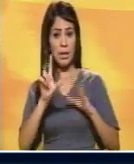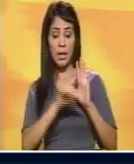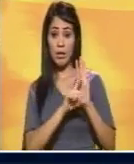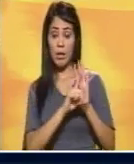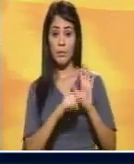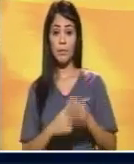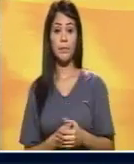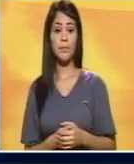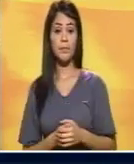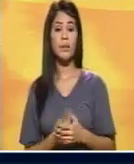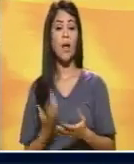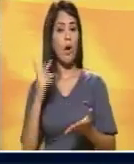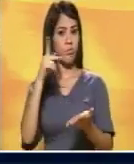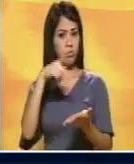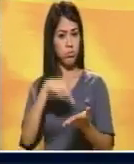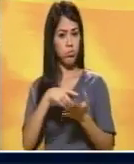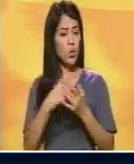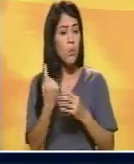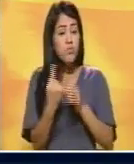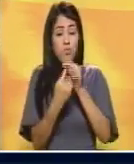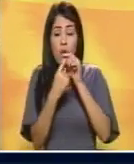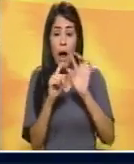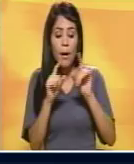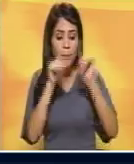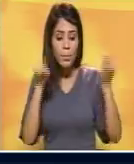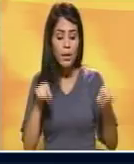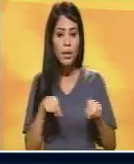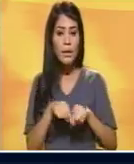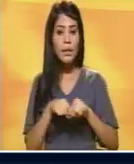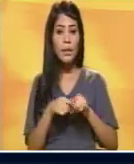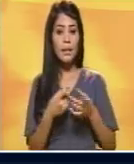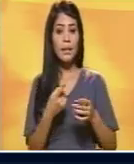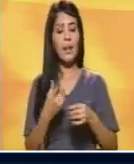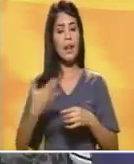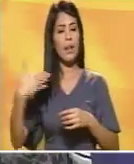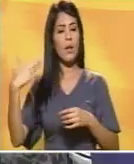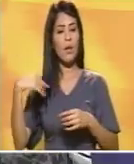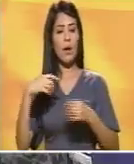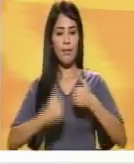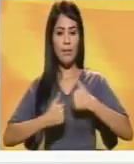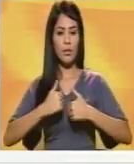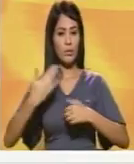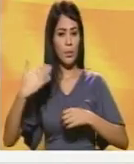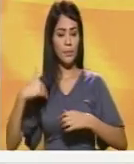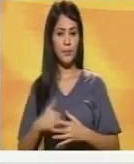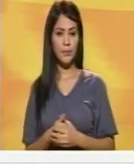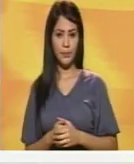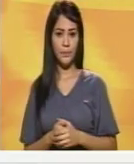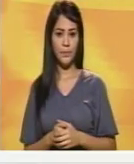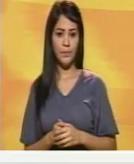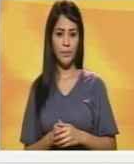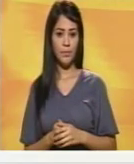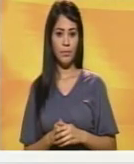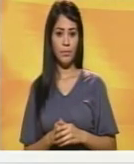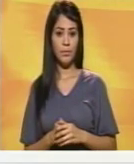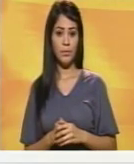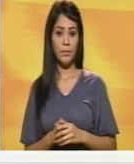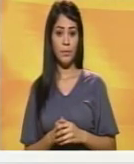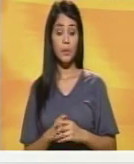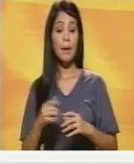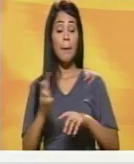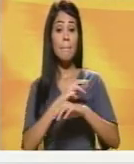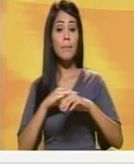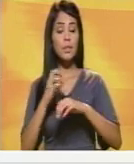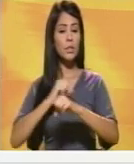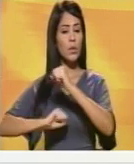Además, instó a votar únicamente por los candidatos electos en las primarias de la unidad. Vladimir Padrino López, ministro